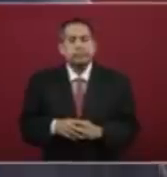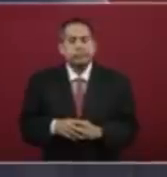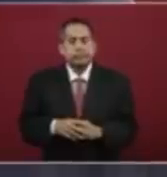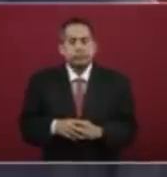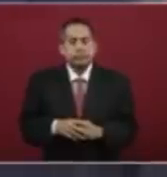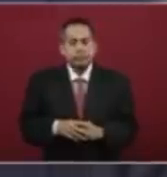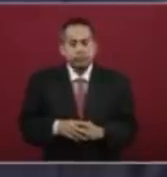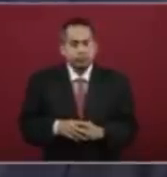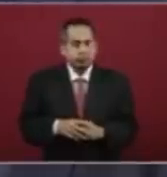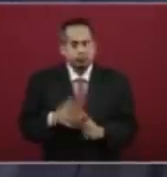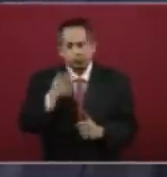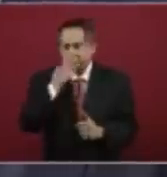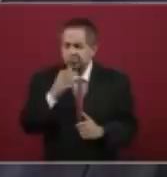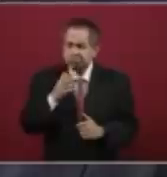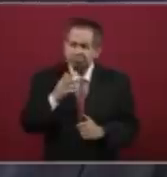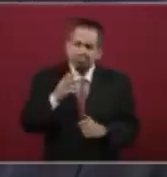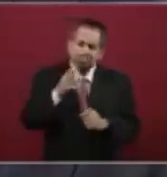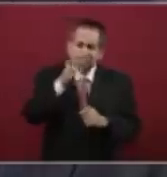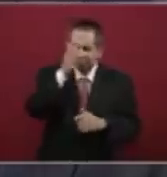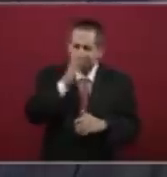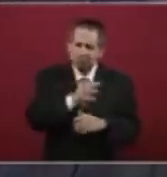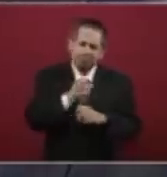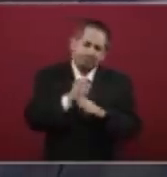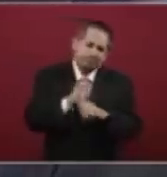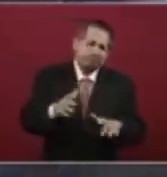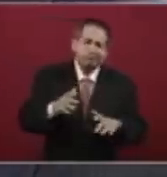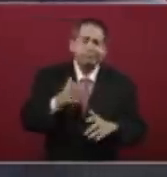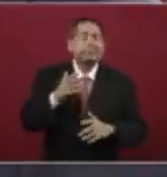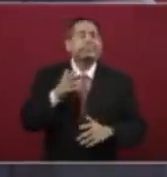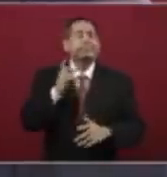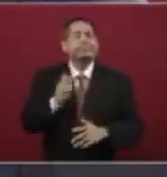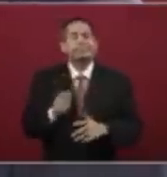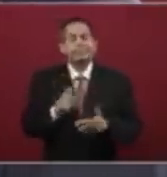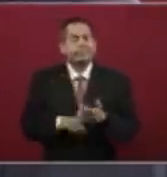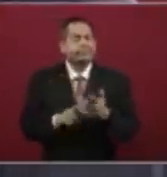una bendición el que se haya